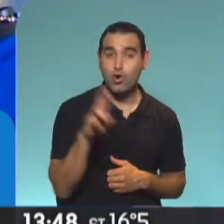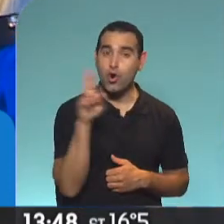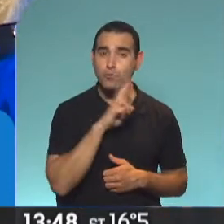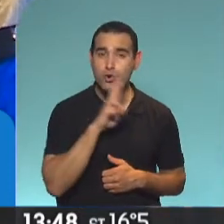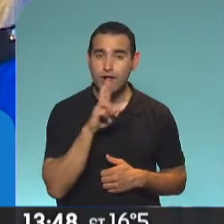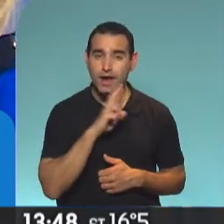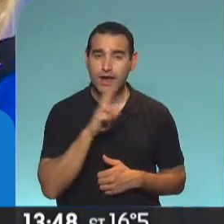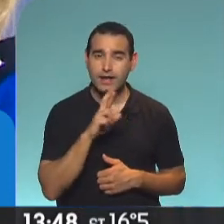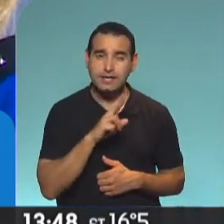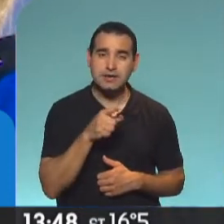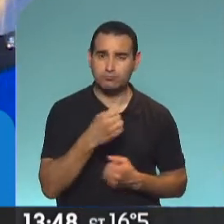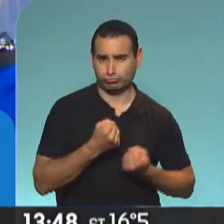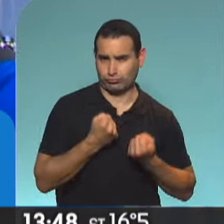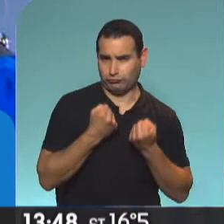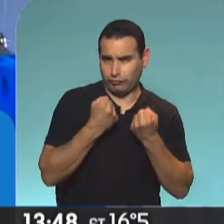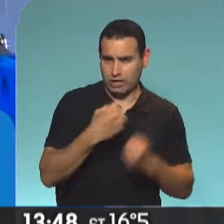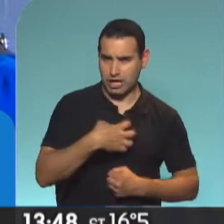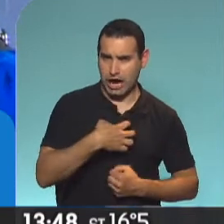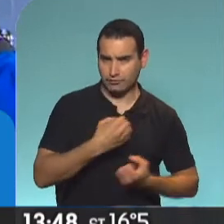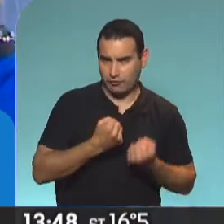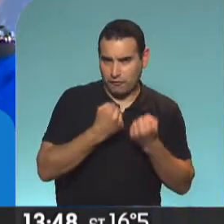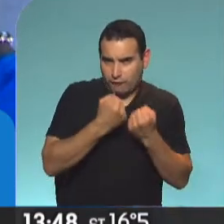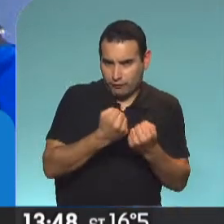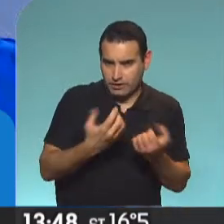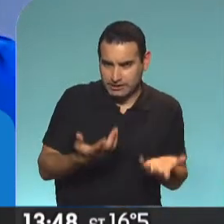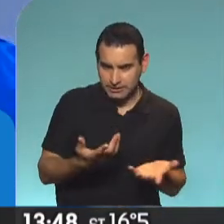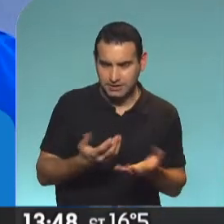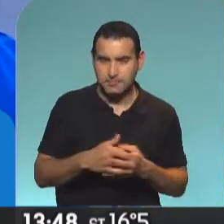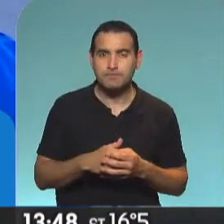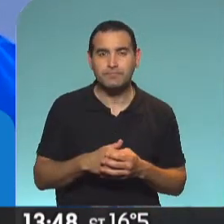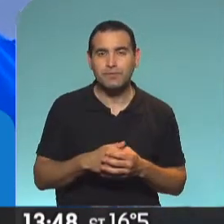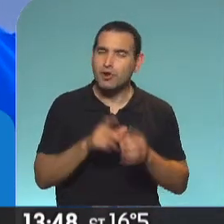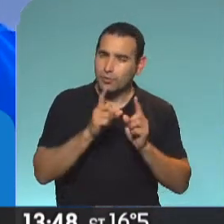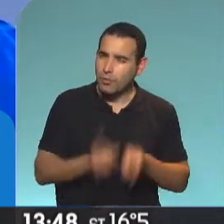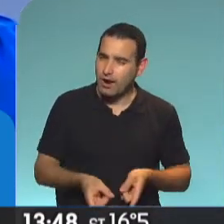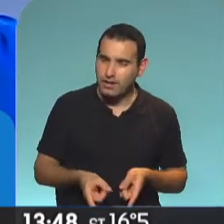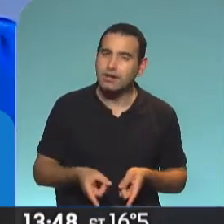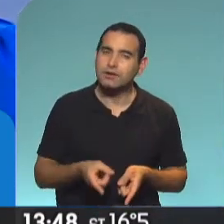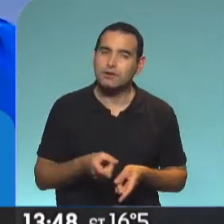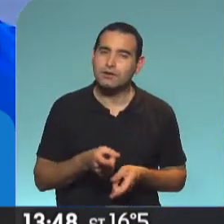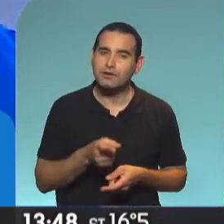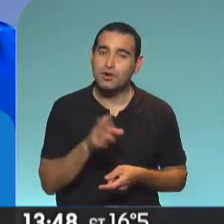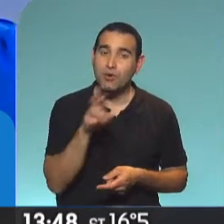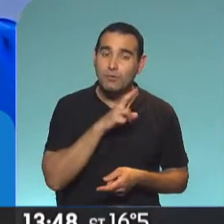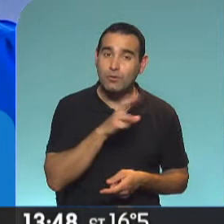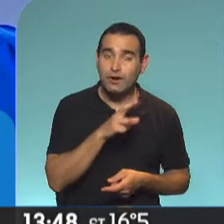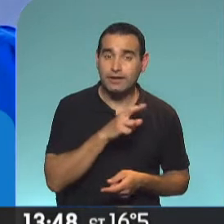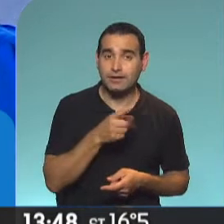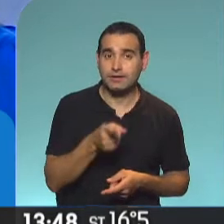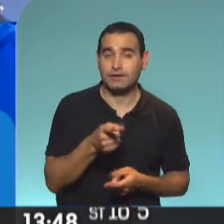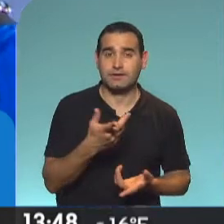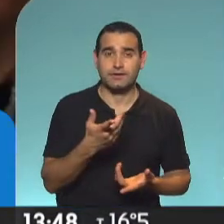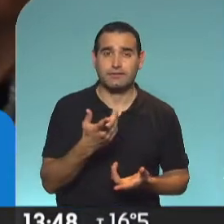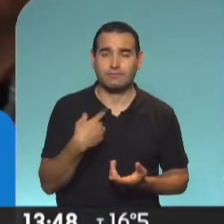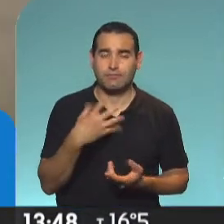más, si se quiere, más fuerte o que más armada quizás, pero de todas maneras lo que vive con, digamos, con